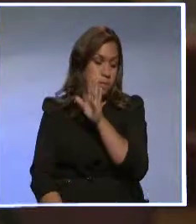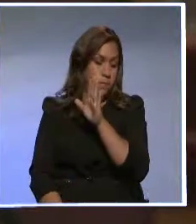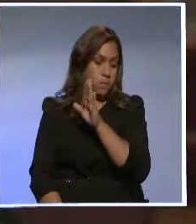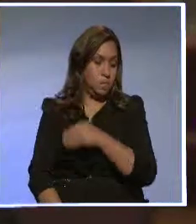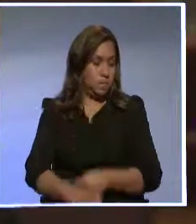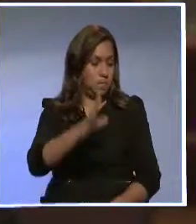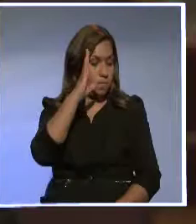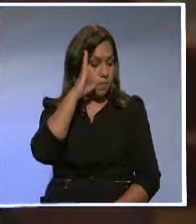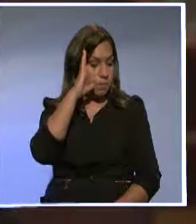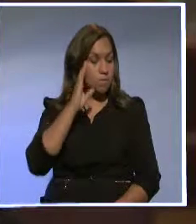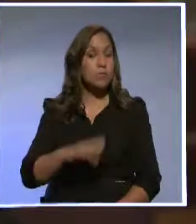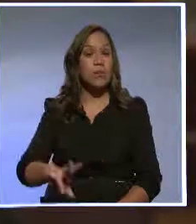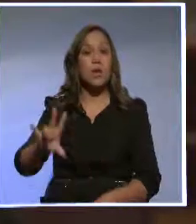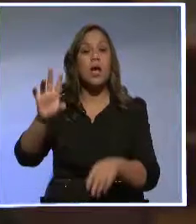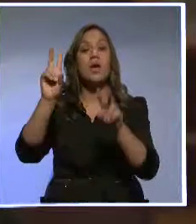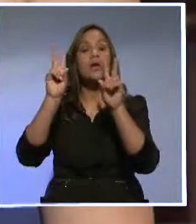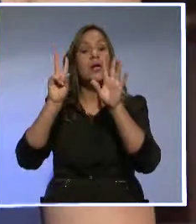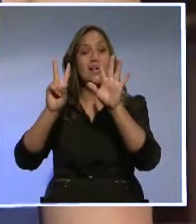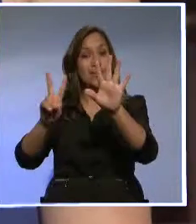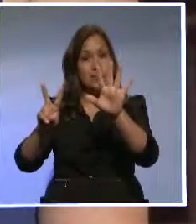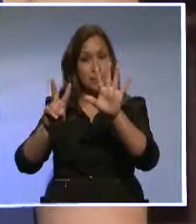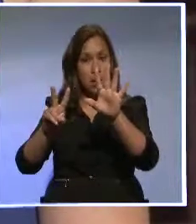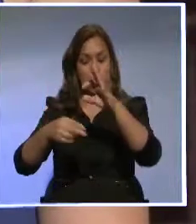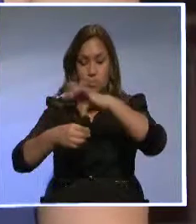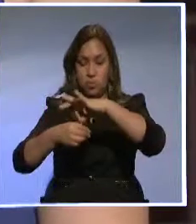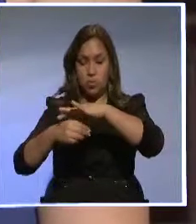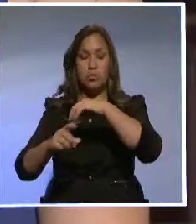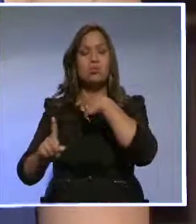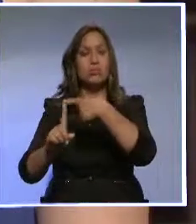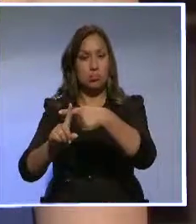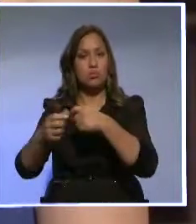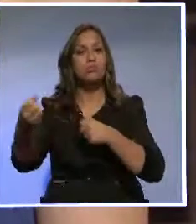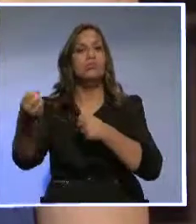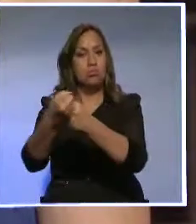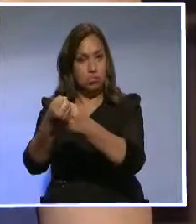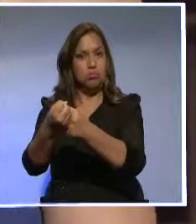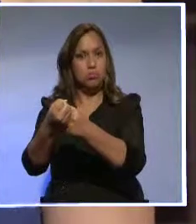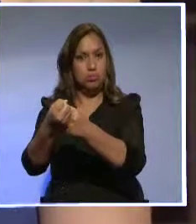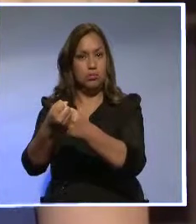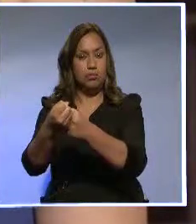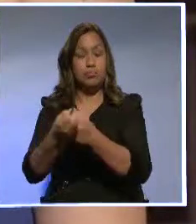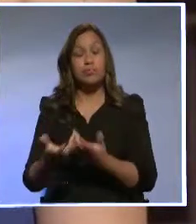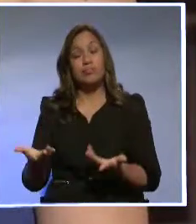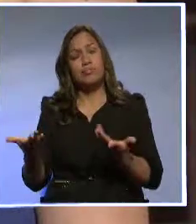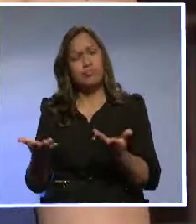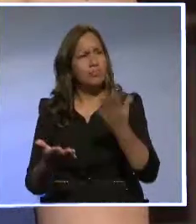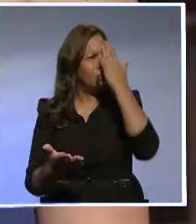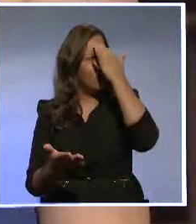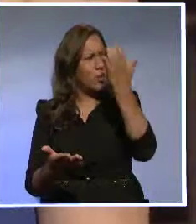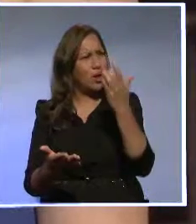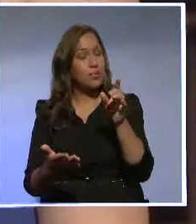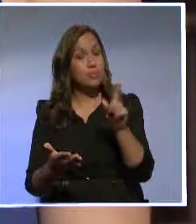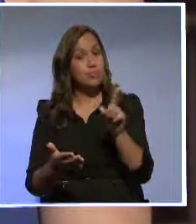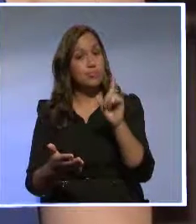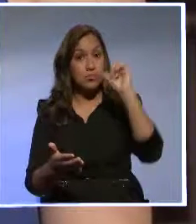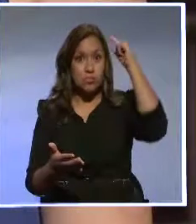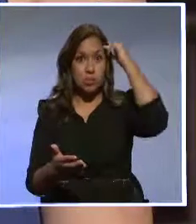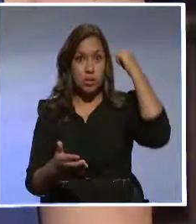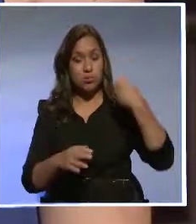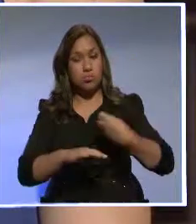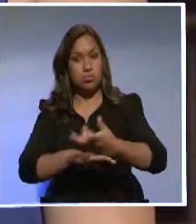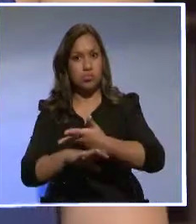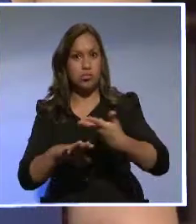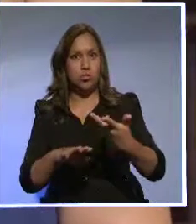votos a favor porque el asambleísta porque se había manifestado básicamente que en la objeción parcial del ejecutivo corregía